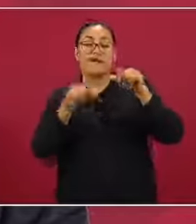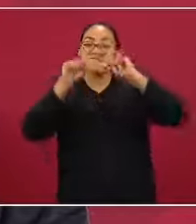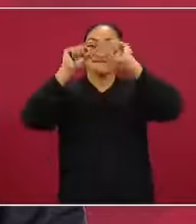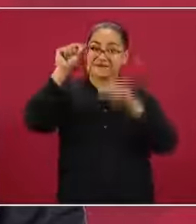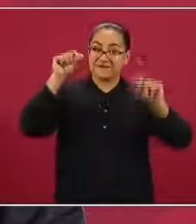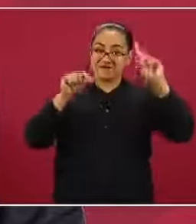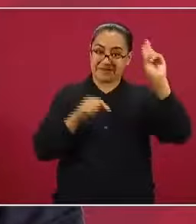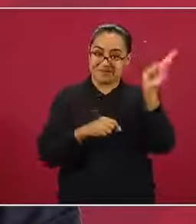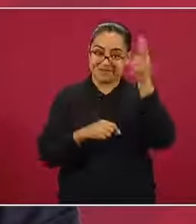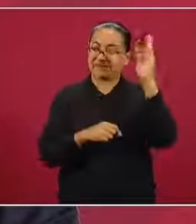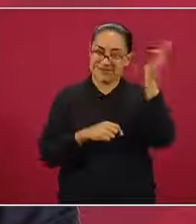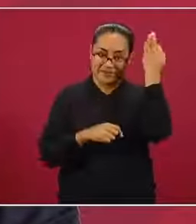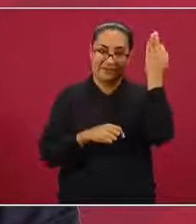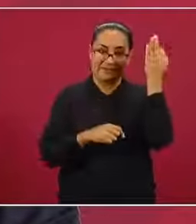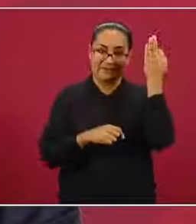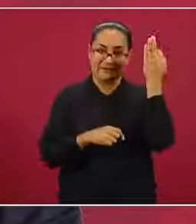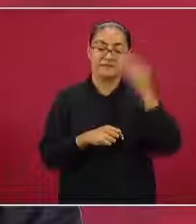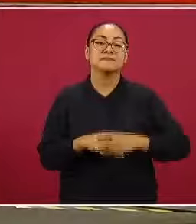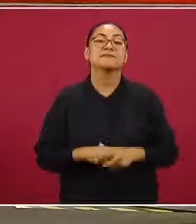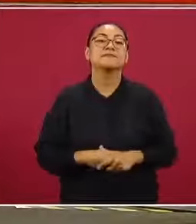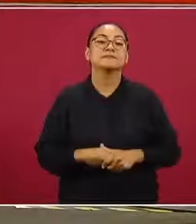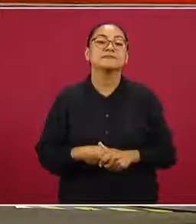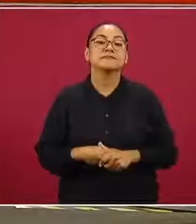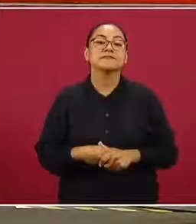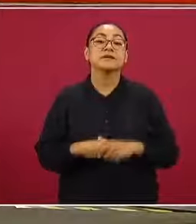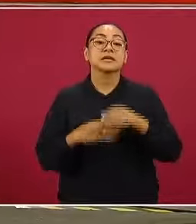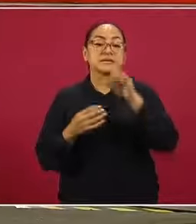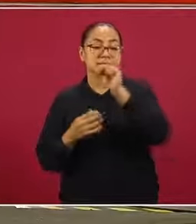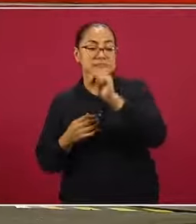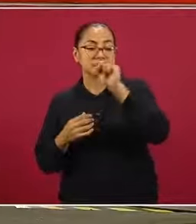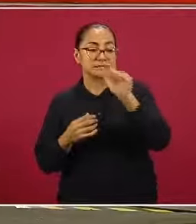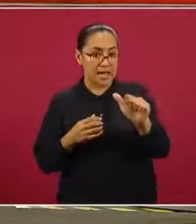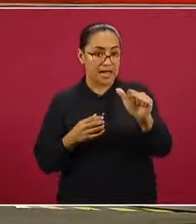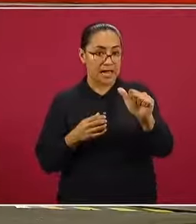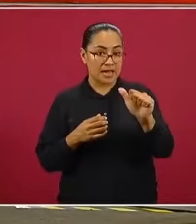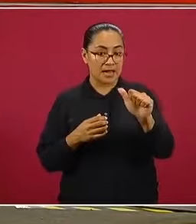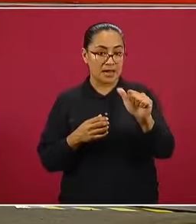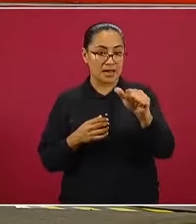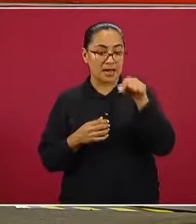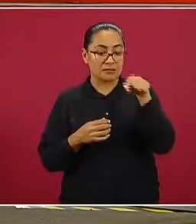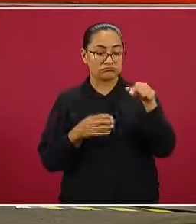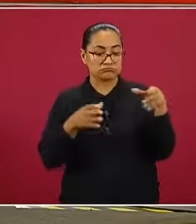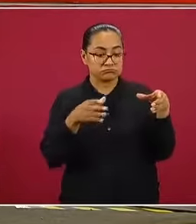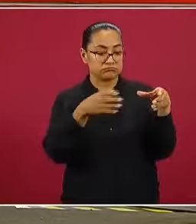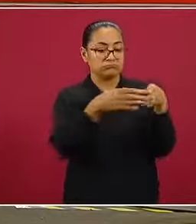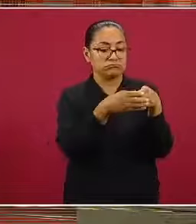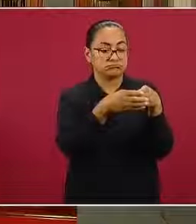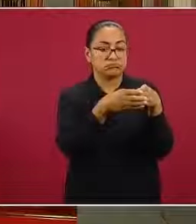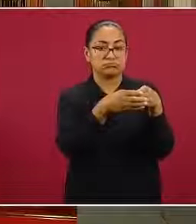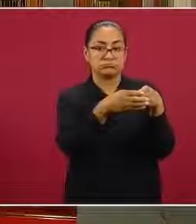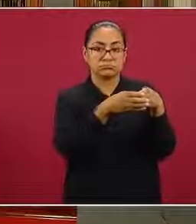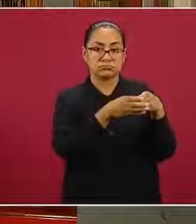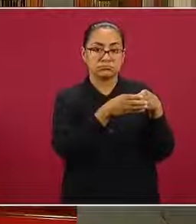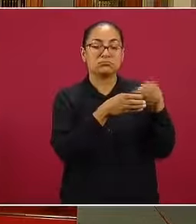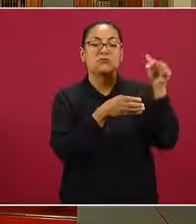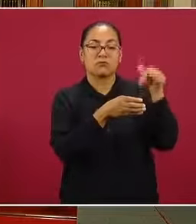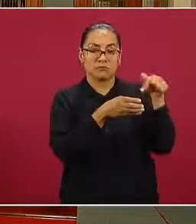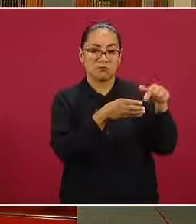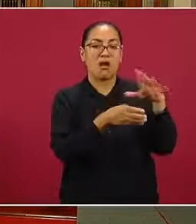Y la Secretaría de Salud se compone de un pequeño segmento de unidades de atención médica que son